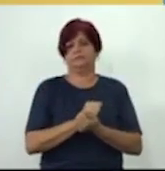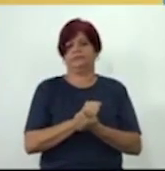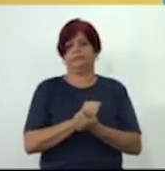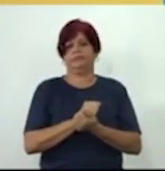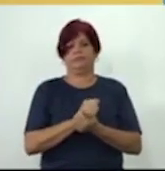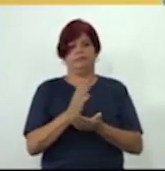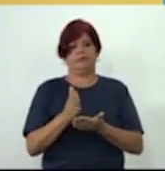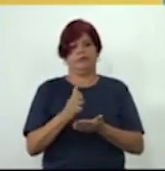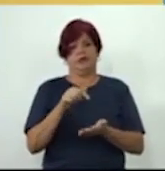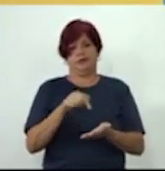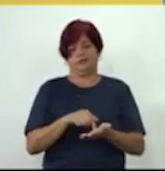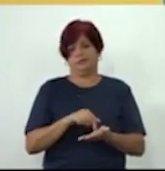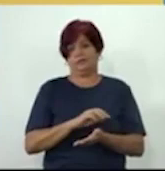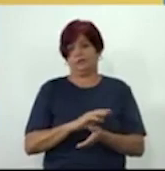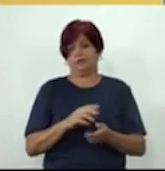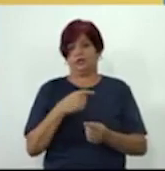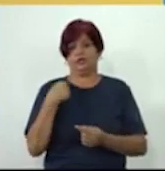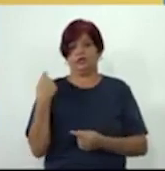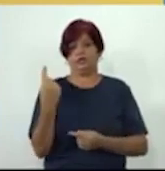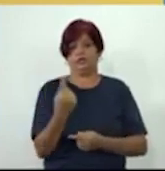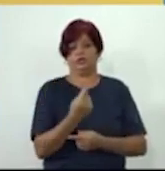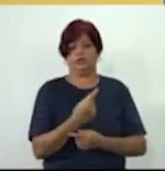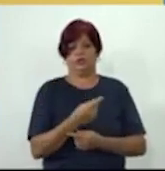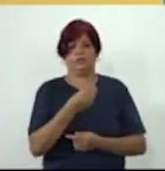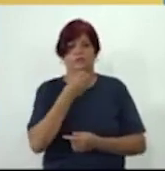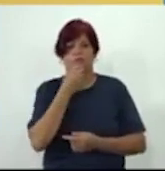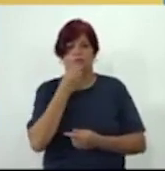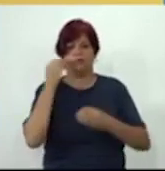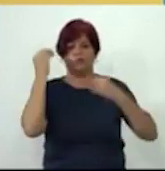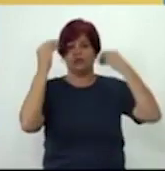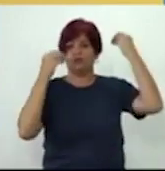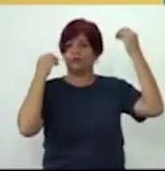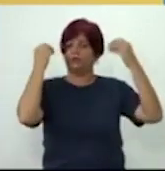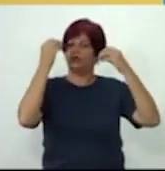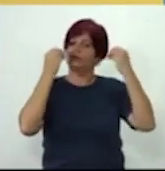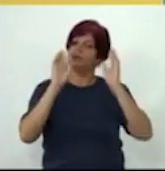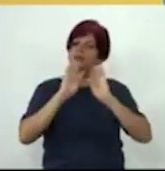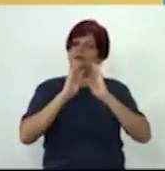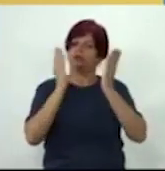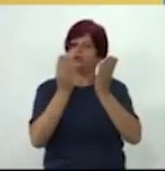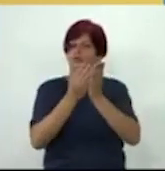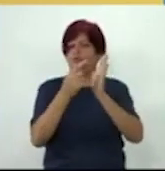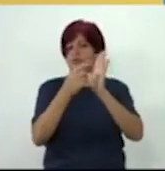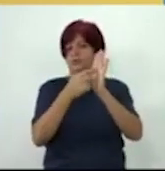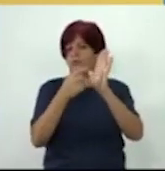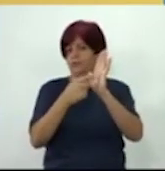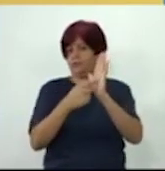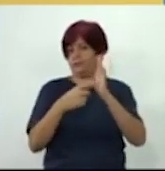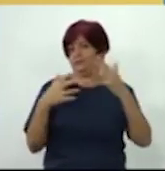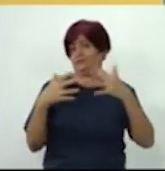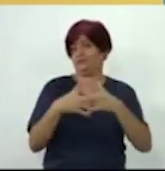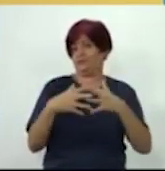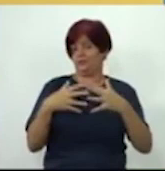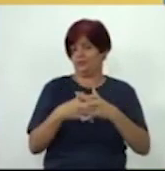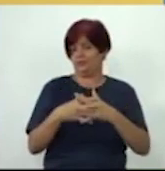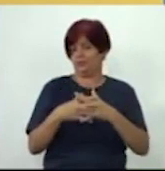Hasta aquí nosotros hemos podido analizar todos los aspectos relacionados